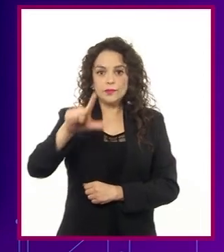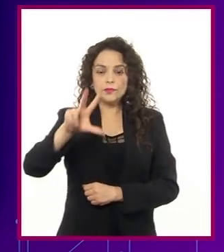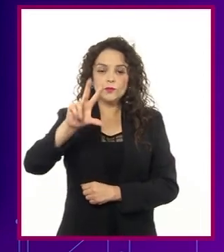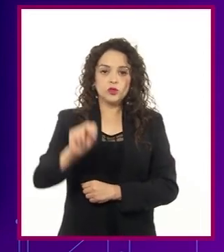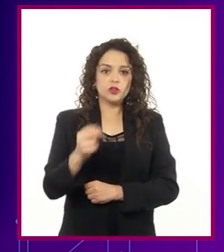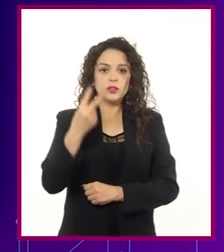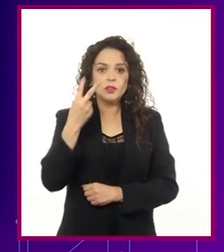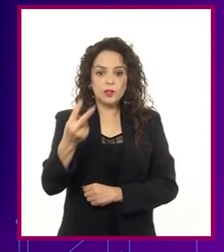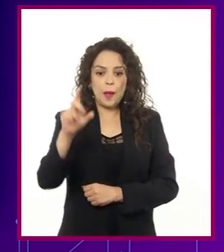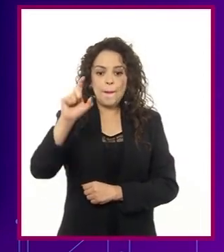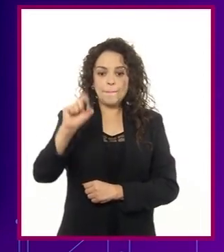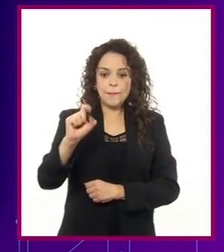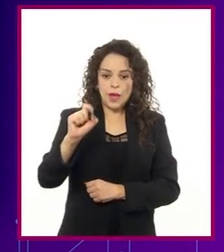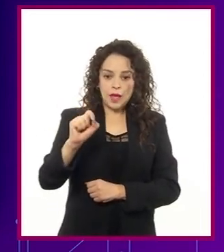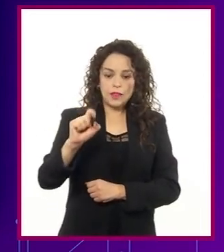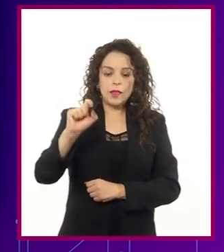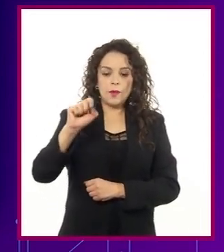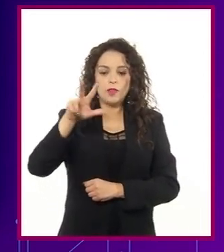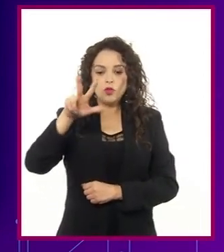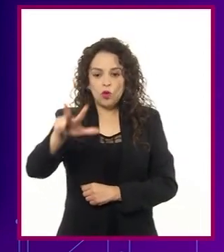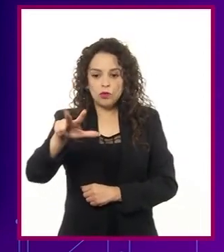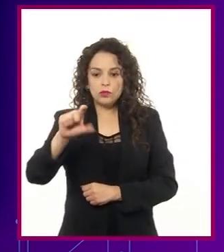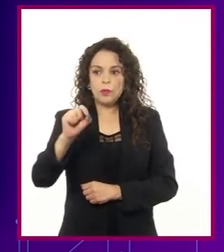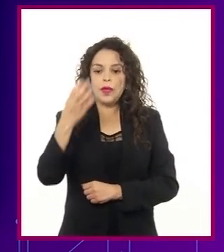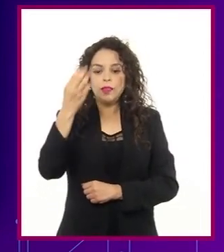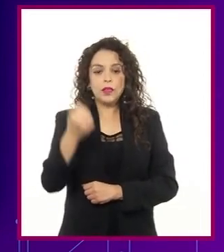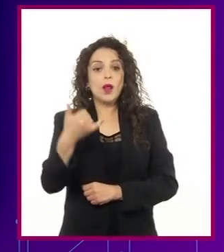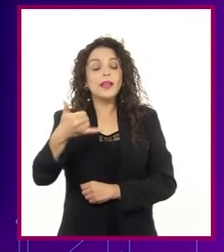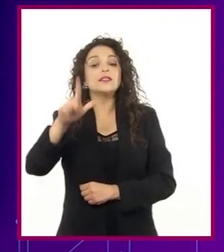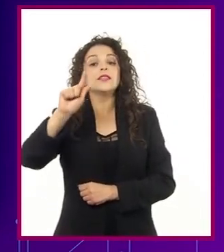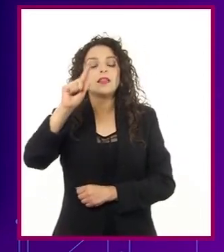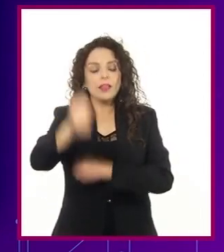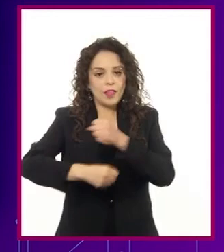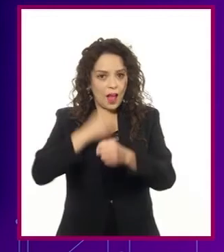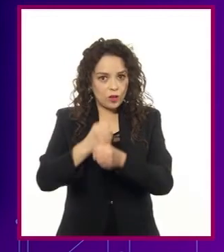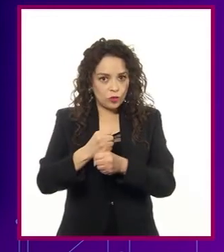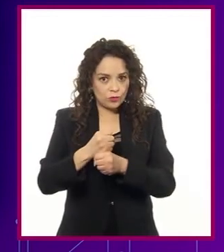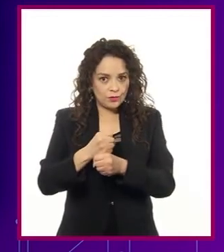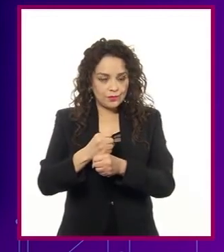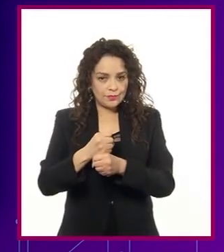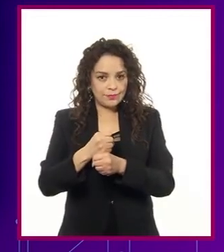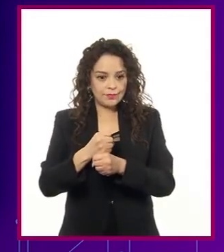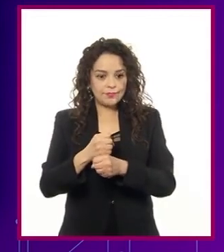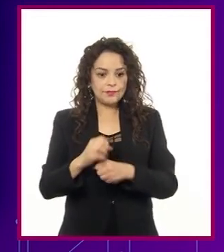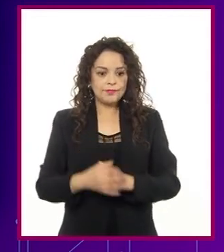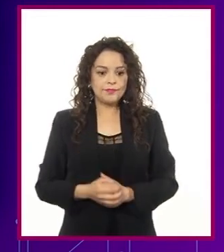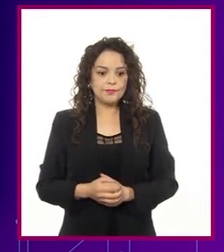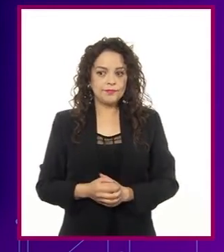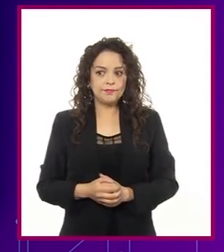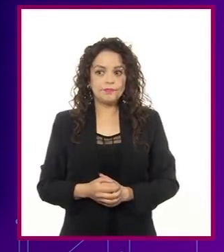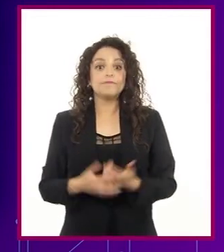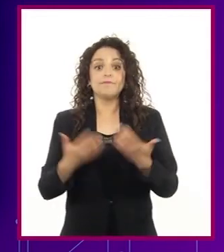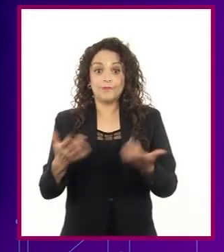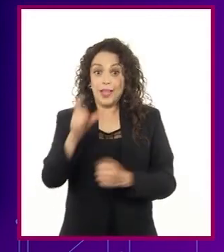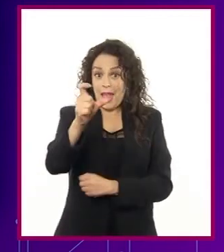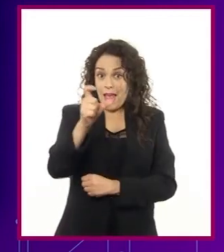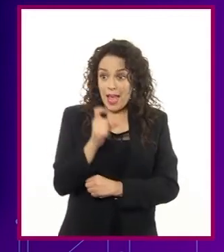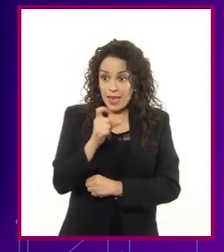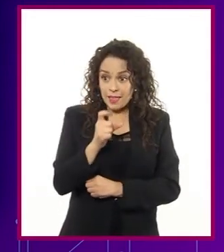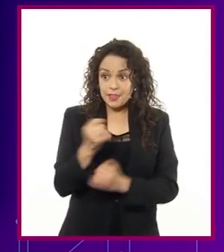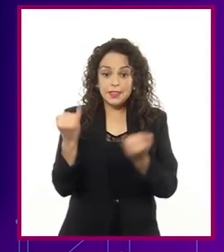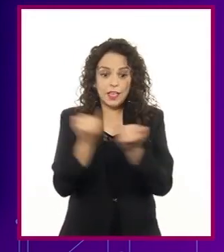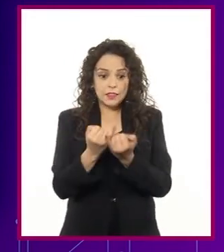82, 20, 28, 29 y 70 años. Entonces, la